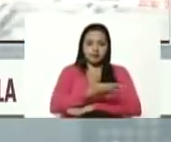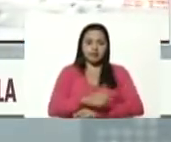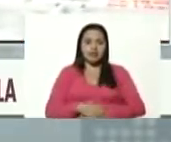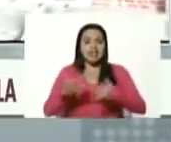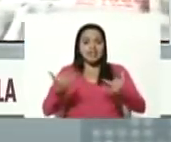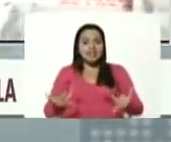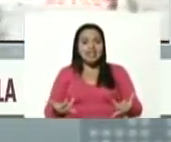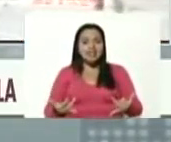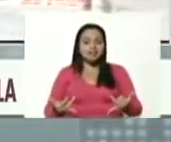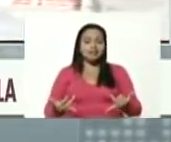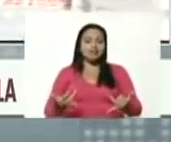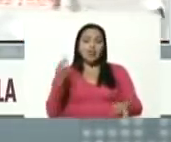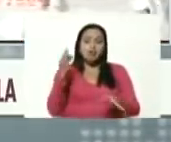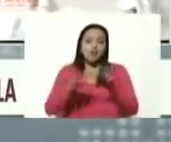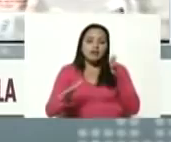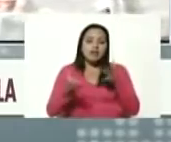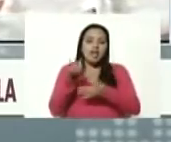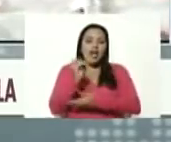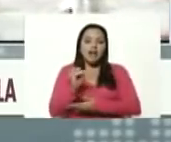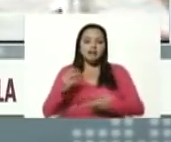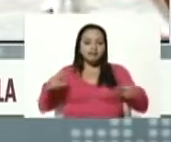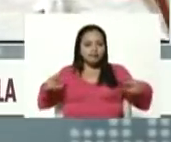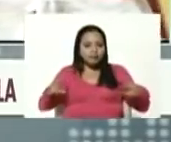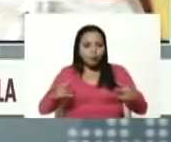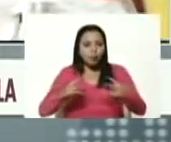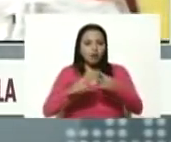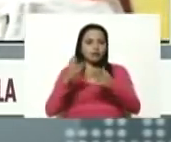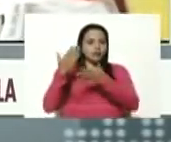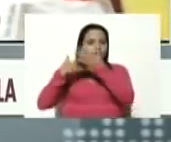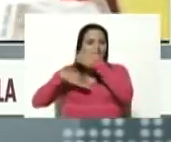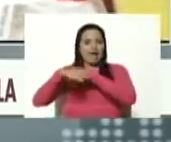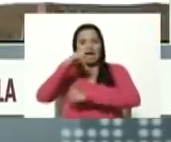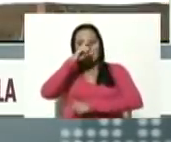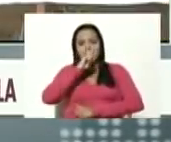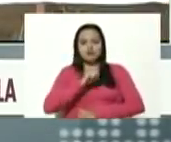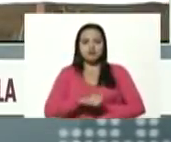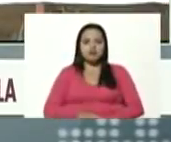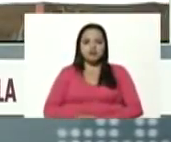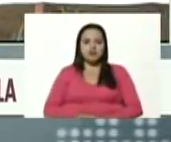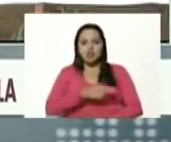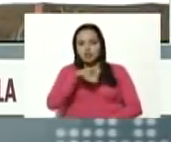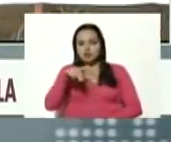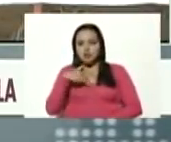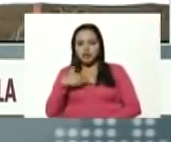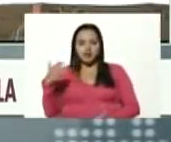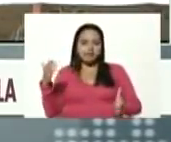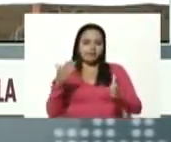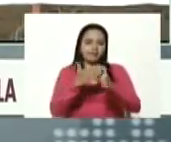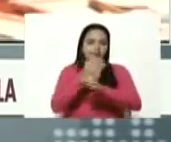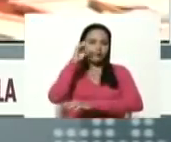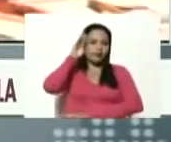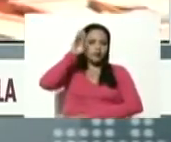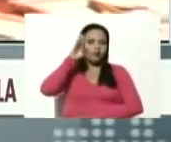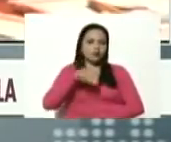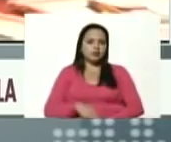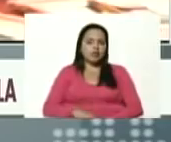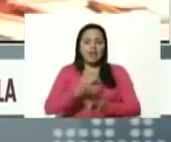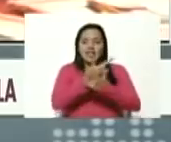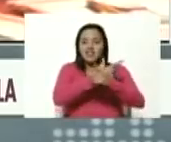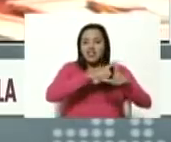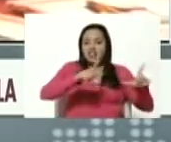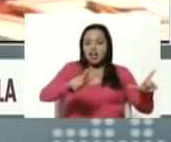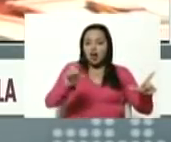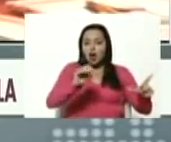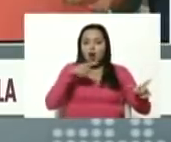echadas, íbamos al encuentro de nuestro destino. Era libertad